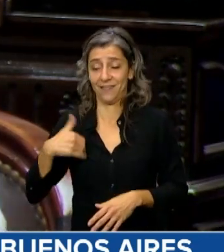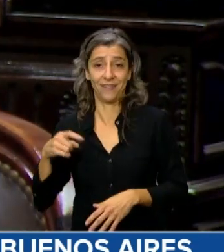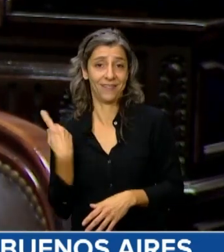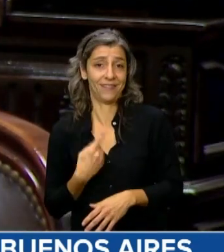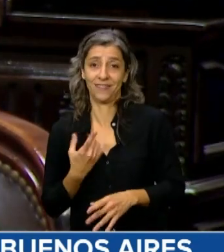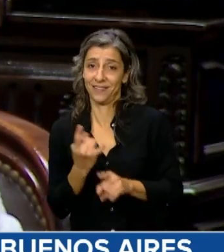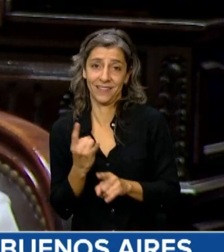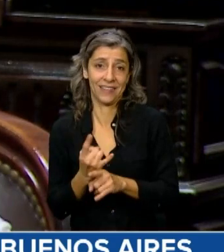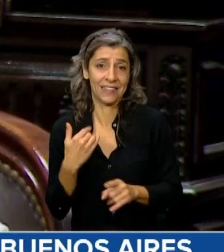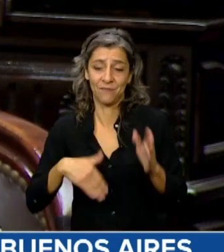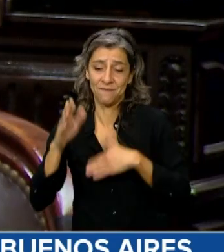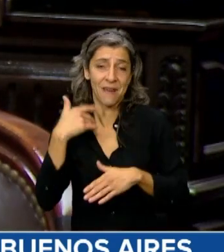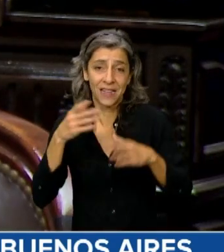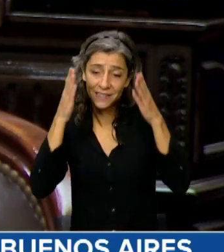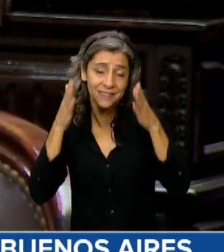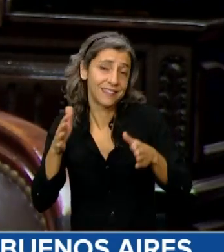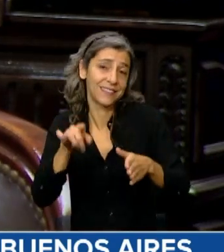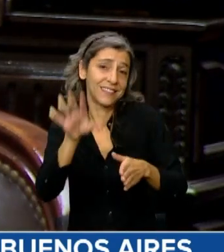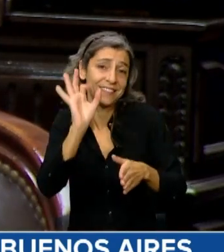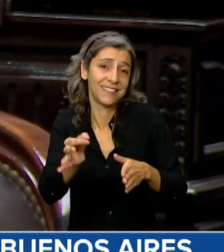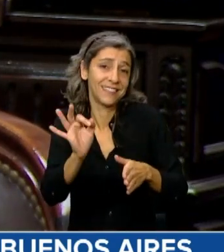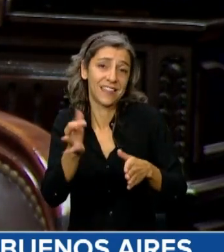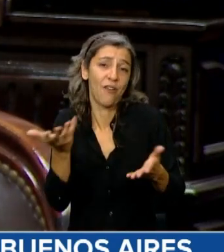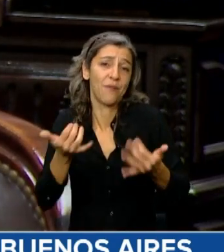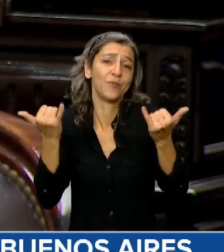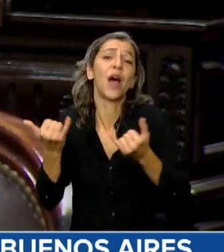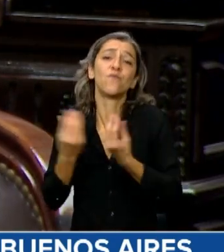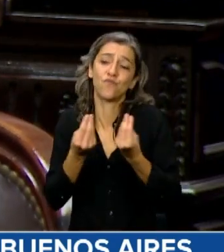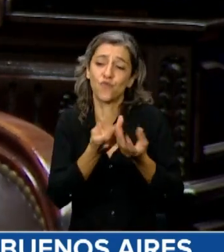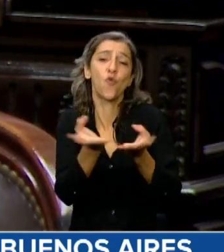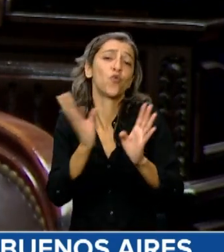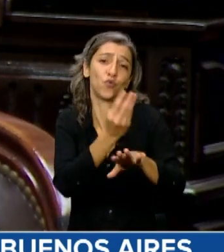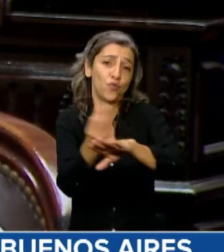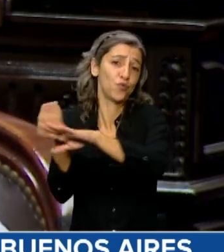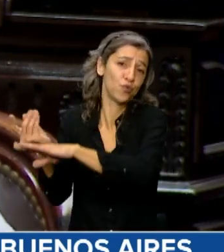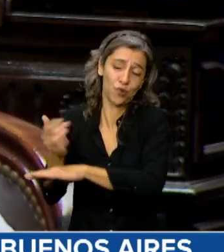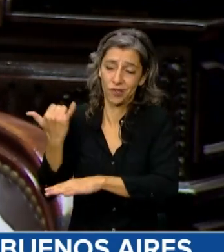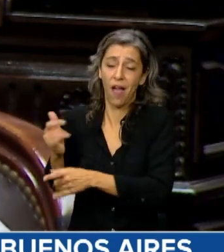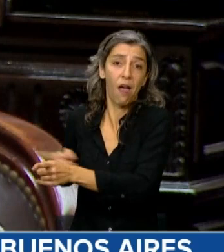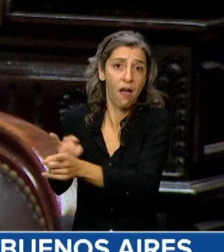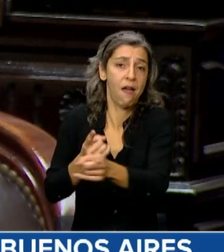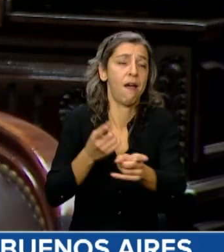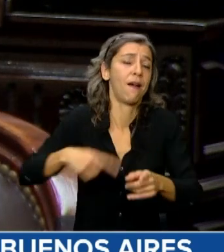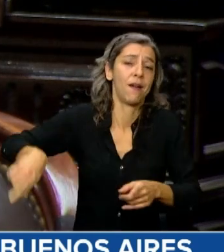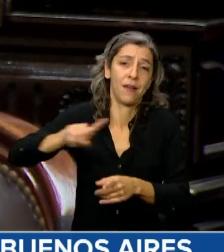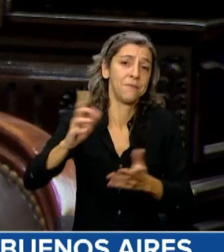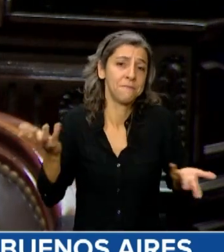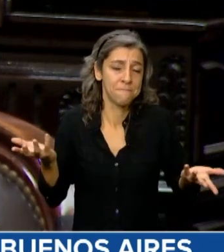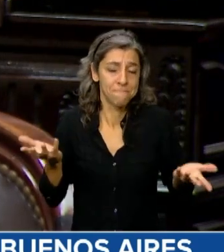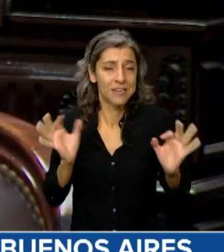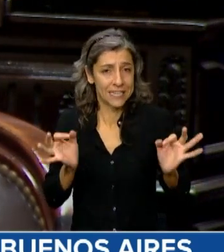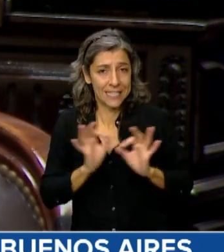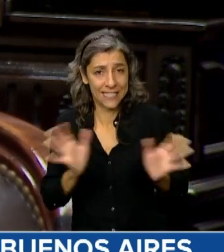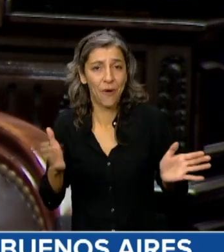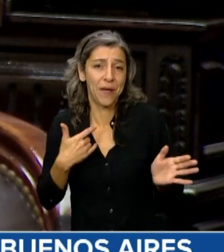más amplio rubro que se pueda apreciar, y los hay contra muchos representantes de los sectores de derecho conservadores. Y